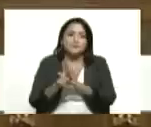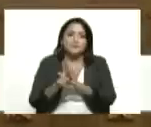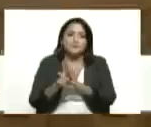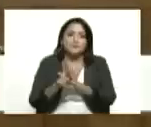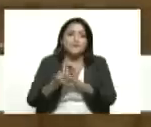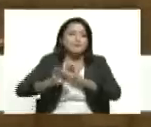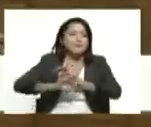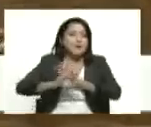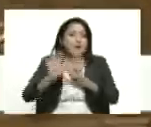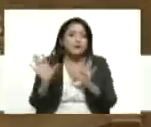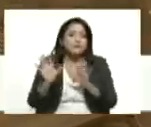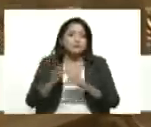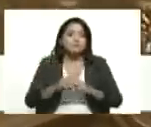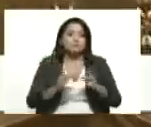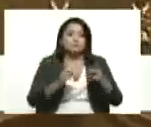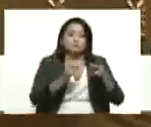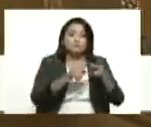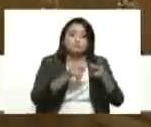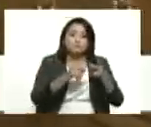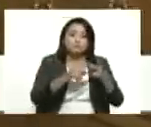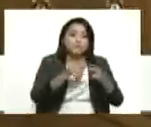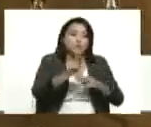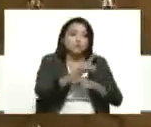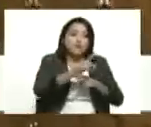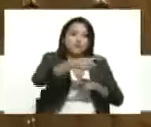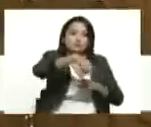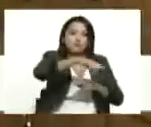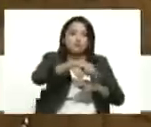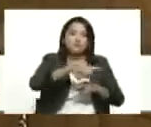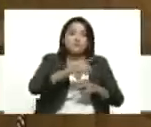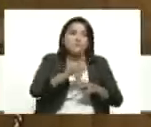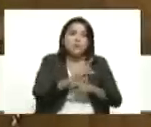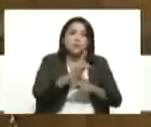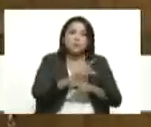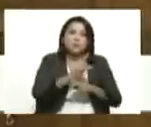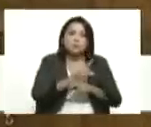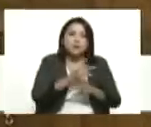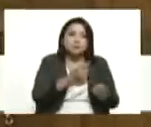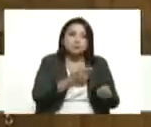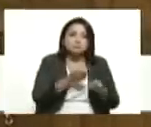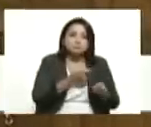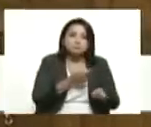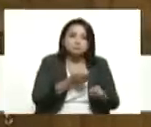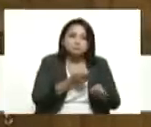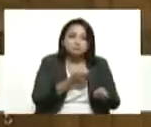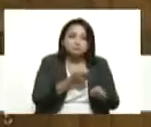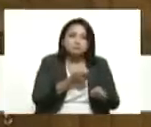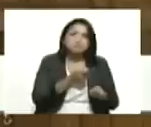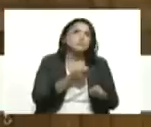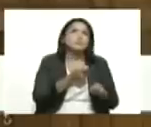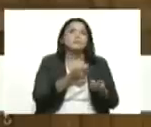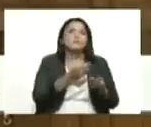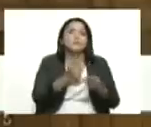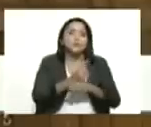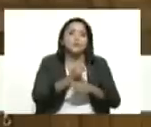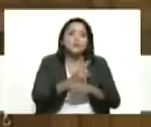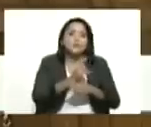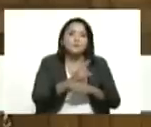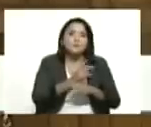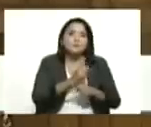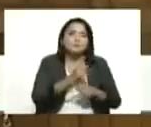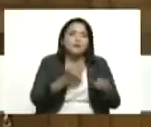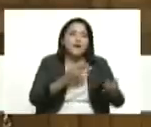está claro. Bienes utilizados o destinados a ser utilizados de cualquier forma en su totalidad o en parte